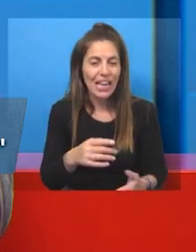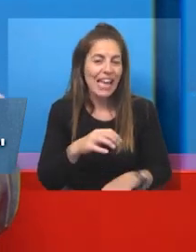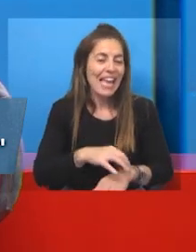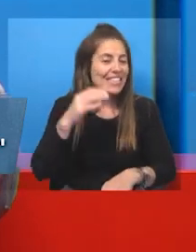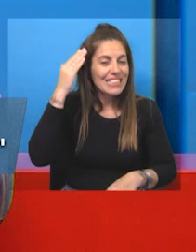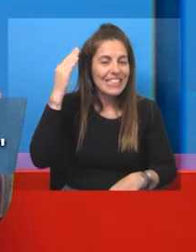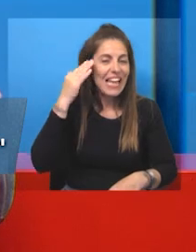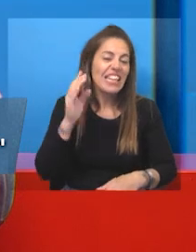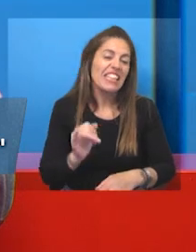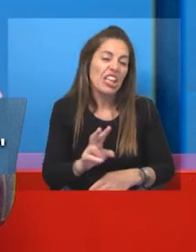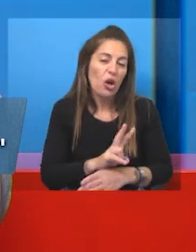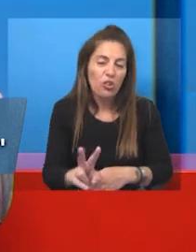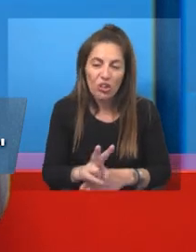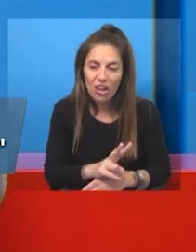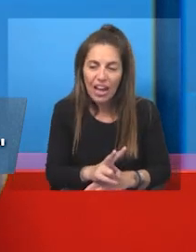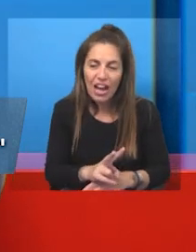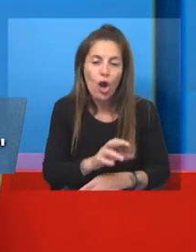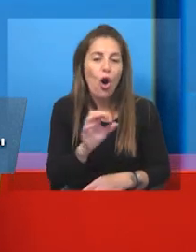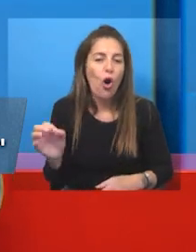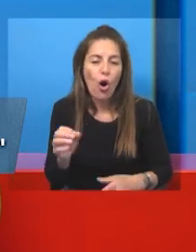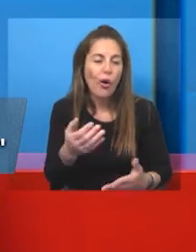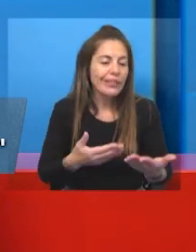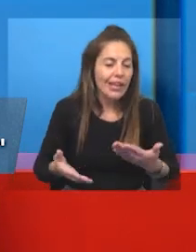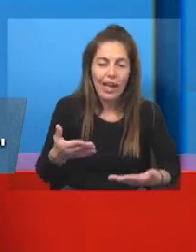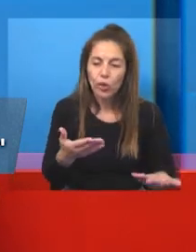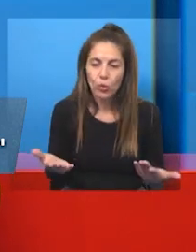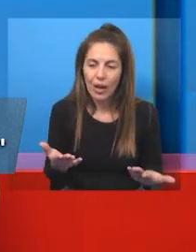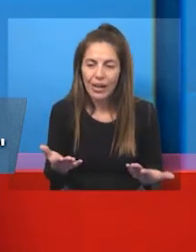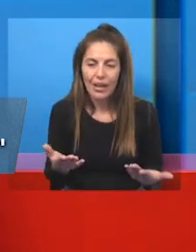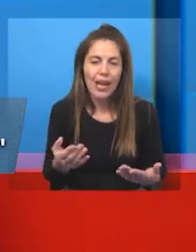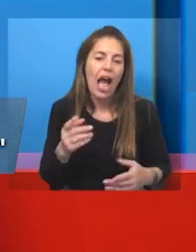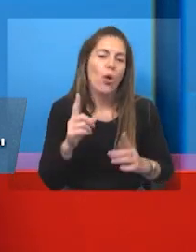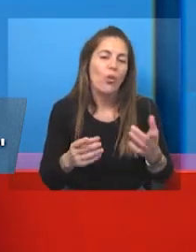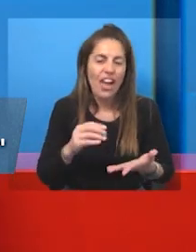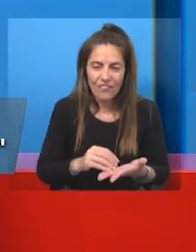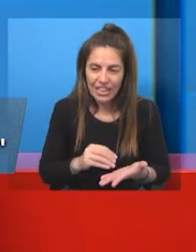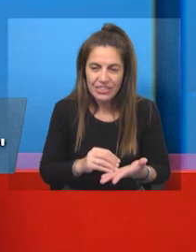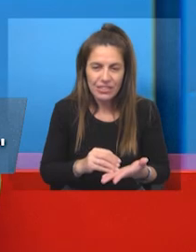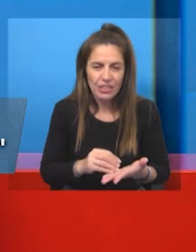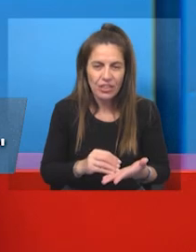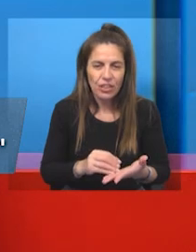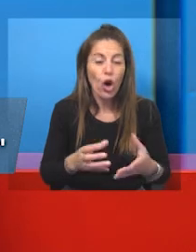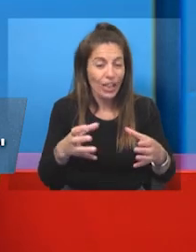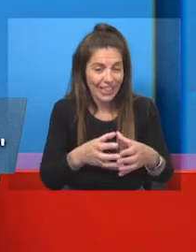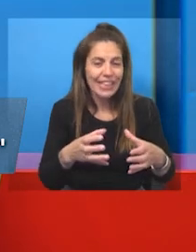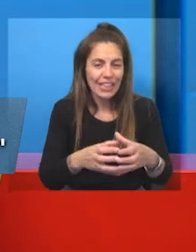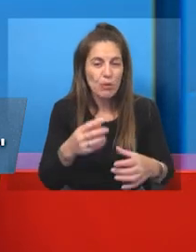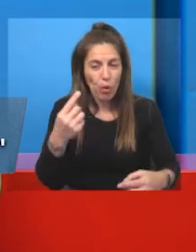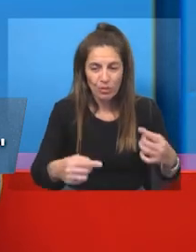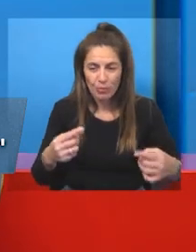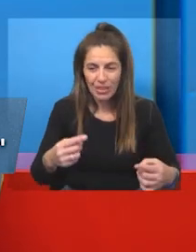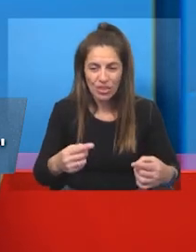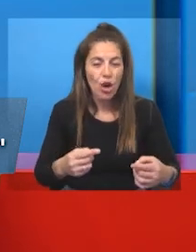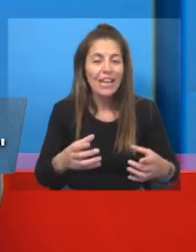de repente lo tiene que controlar este o tiene que interactuar este esporádicamente con eh este equipo